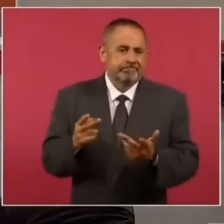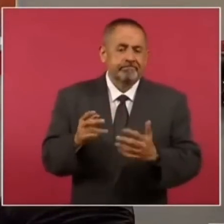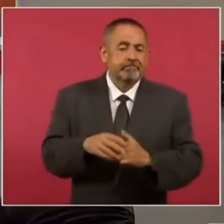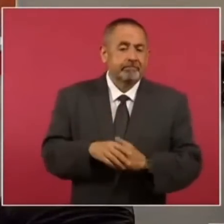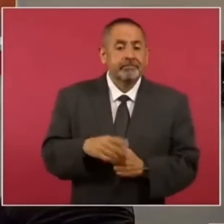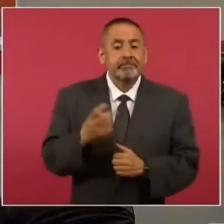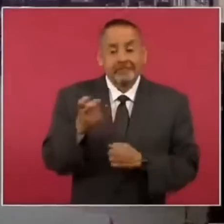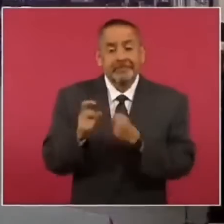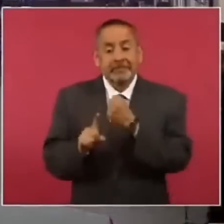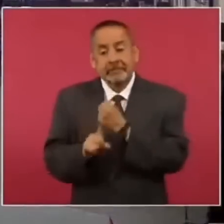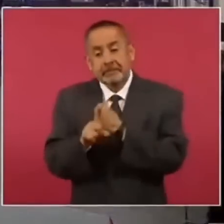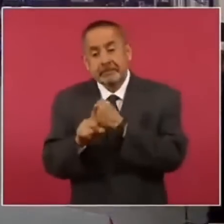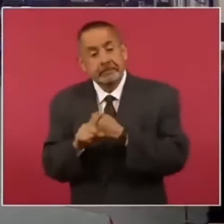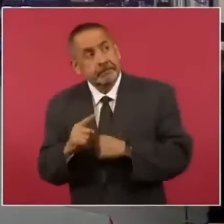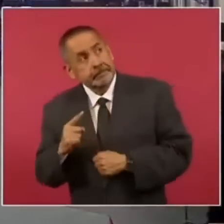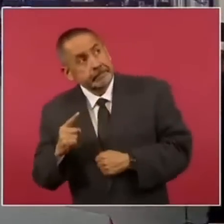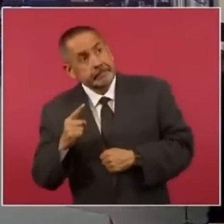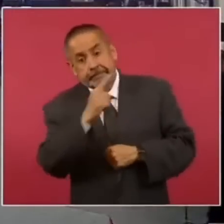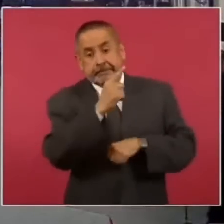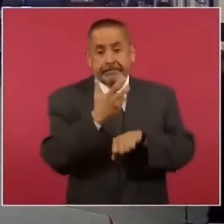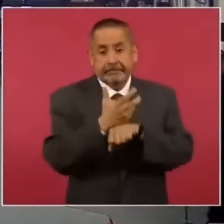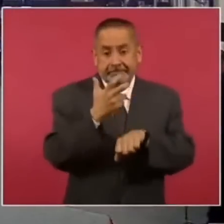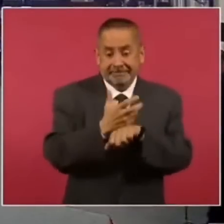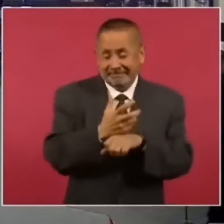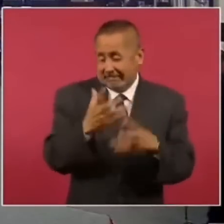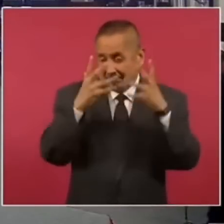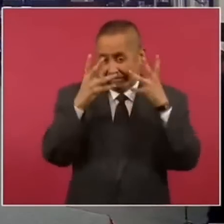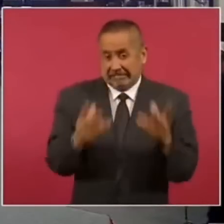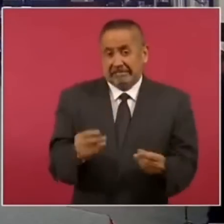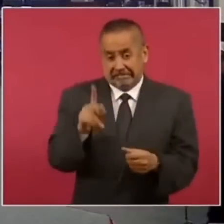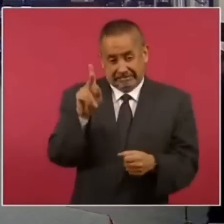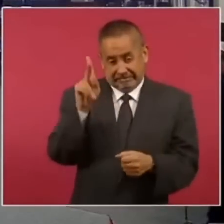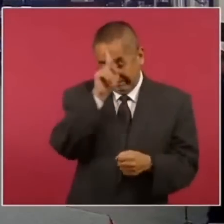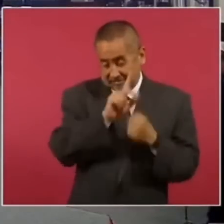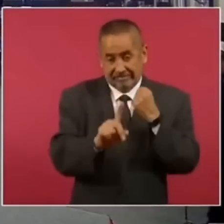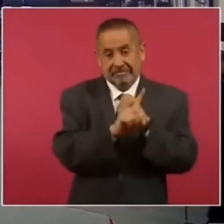es el problema que tienen en Estados Unidos.